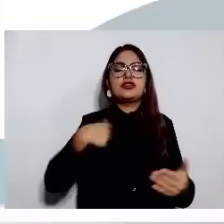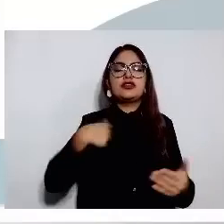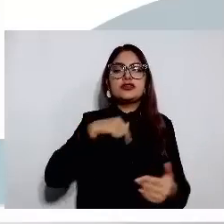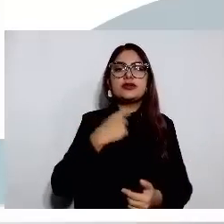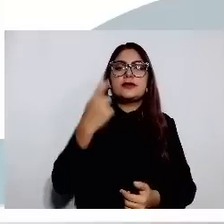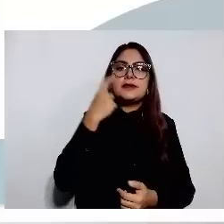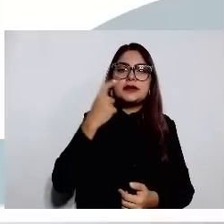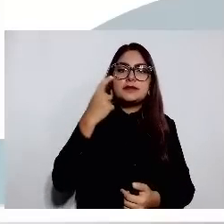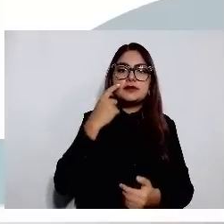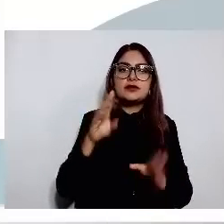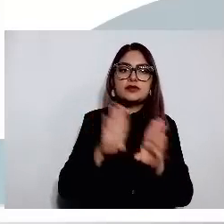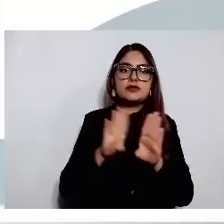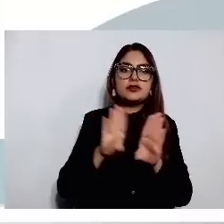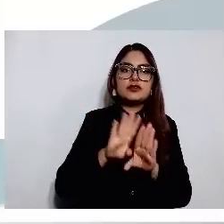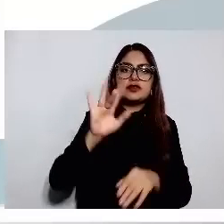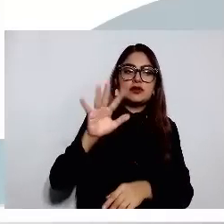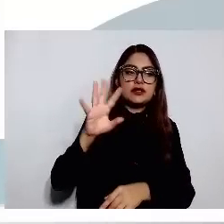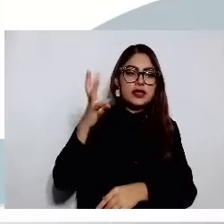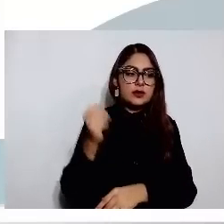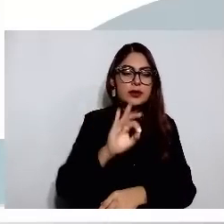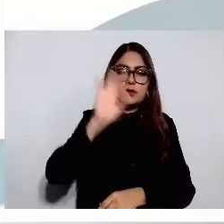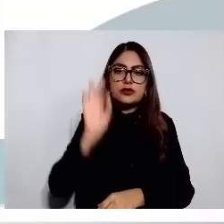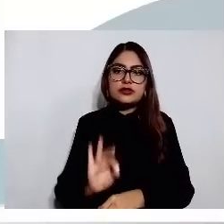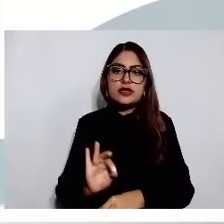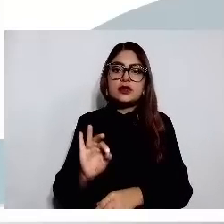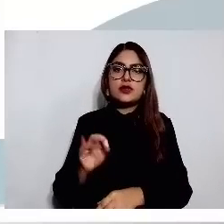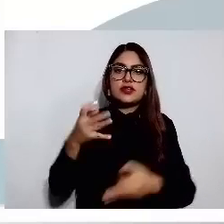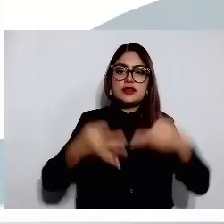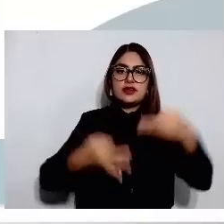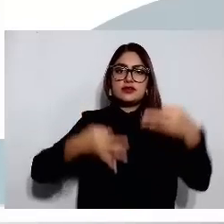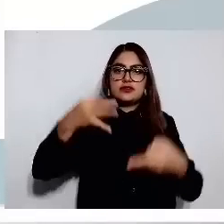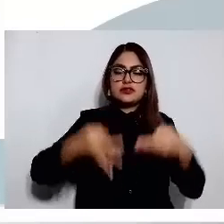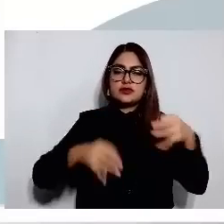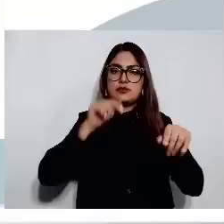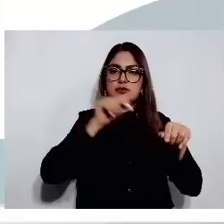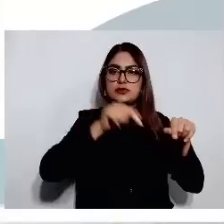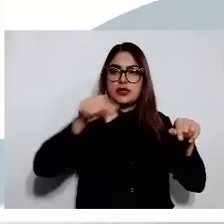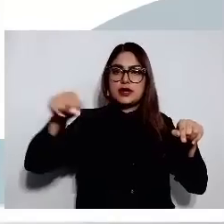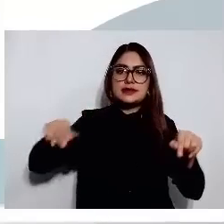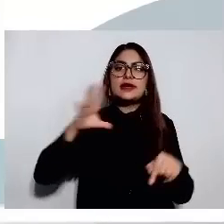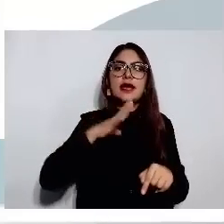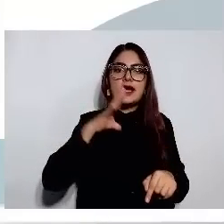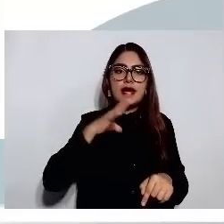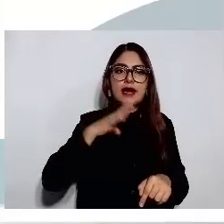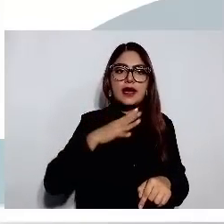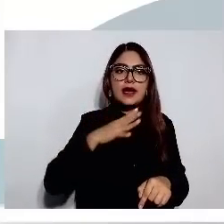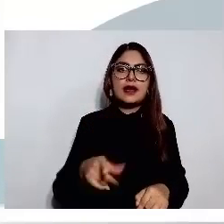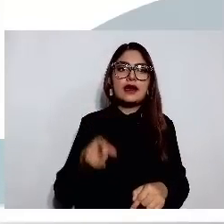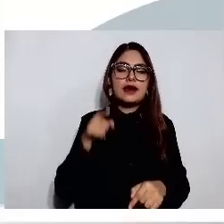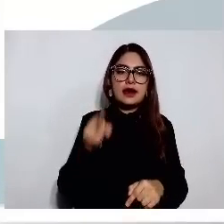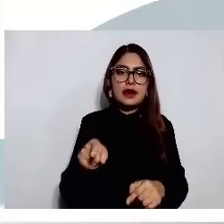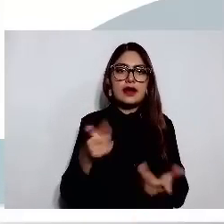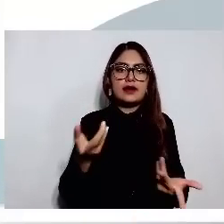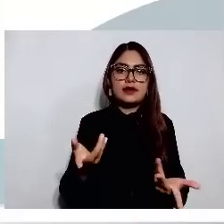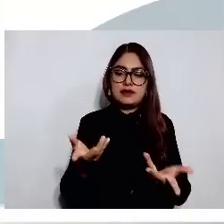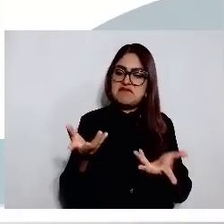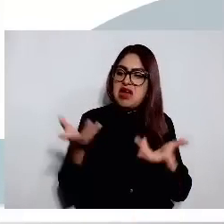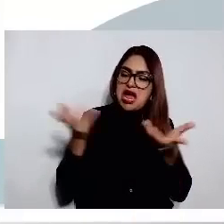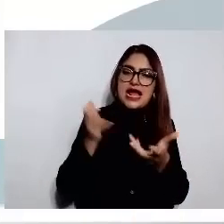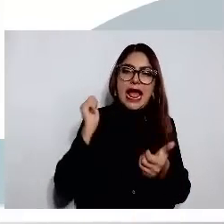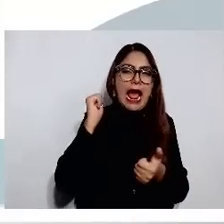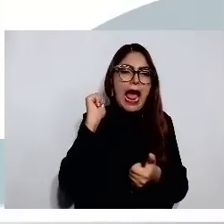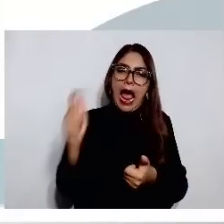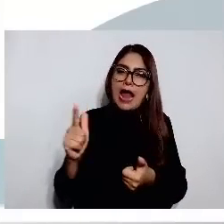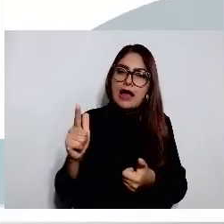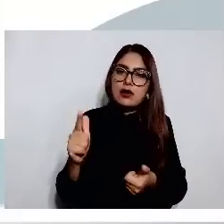59% de los tribunales de justicia cuentan con al menos una práctica de justicia abierta. Hacia 2021,